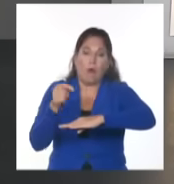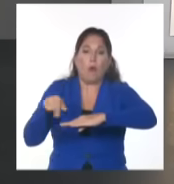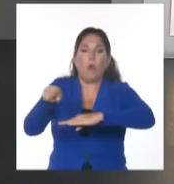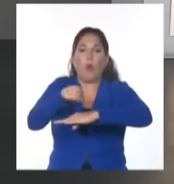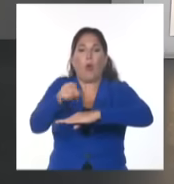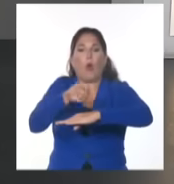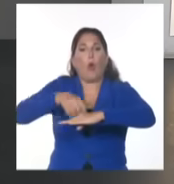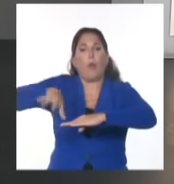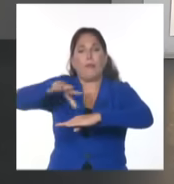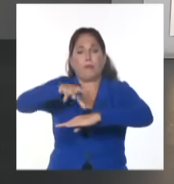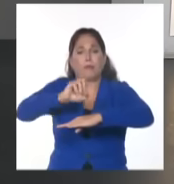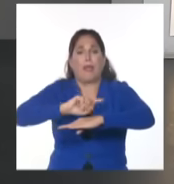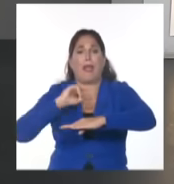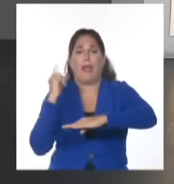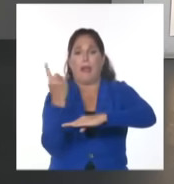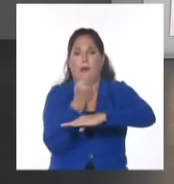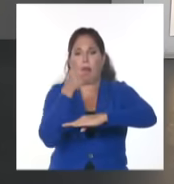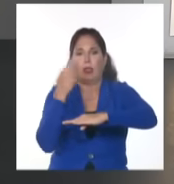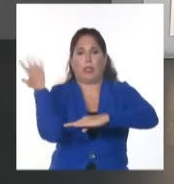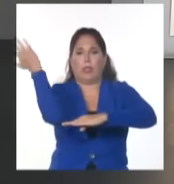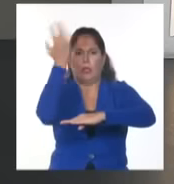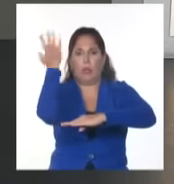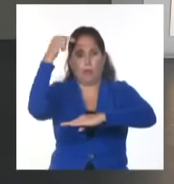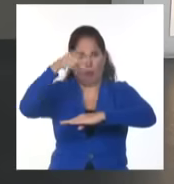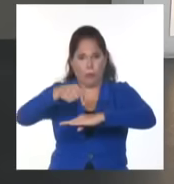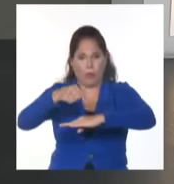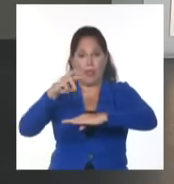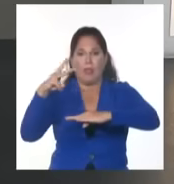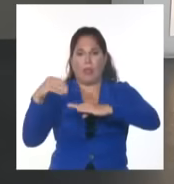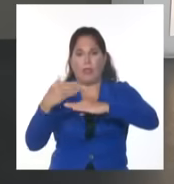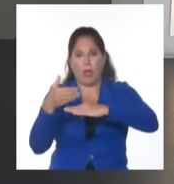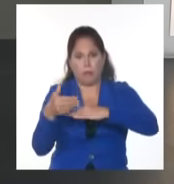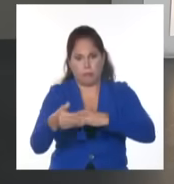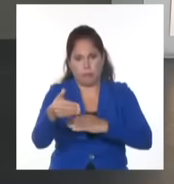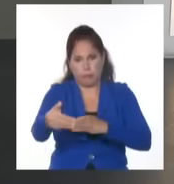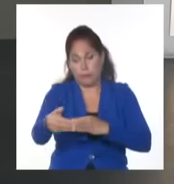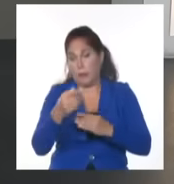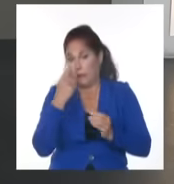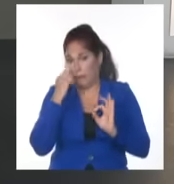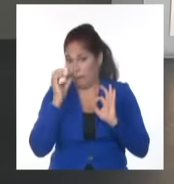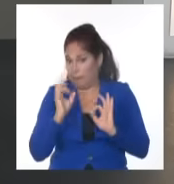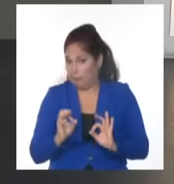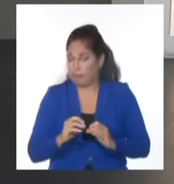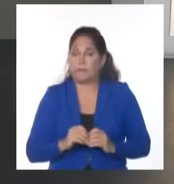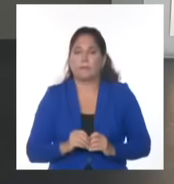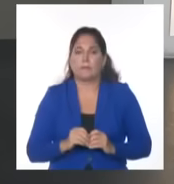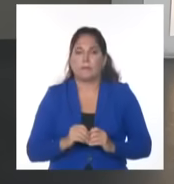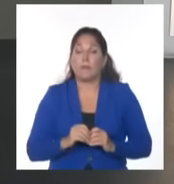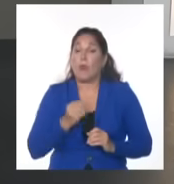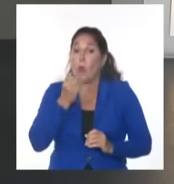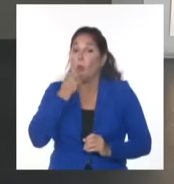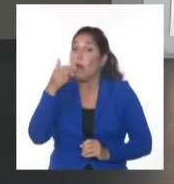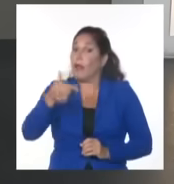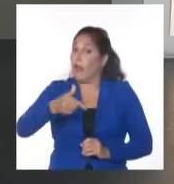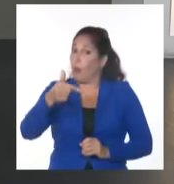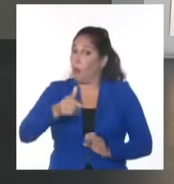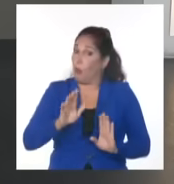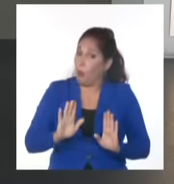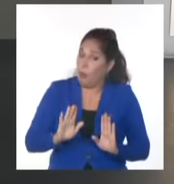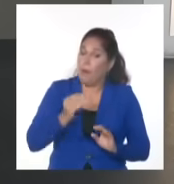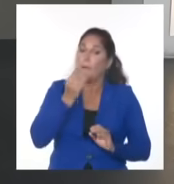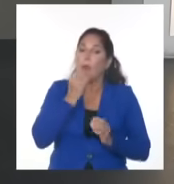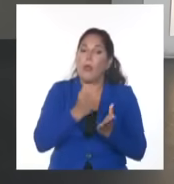condiciones generales que tendremos en el tiempo. Y en los próximos días, fíjense que estamos diciendo que para jueves va a